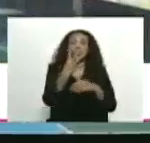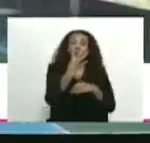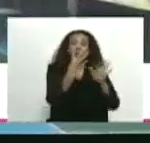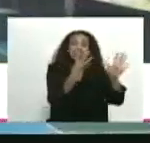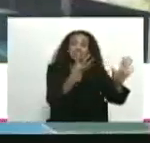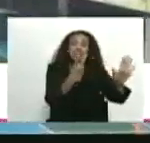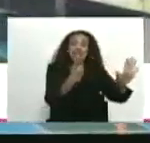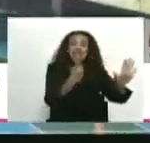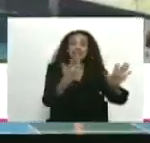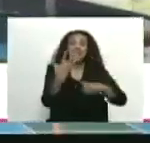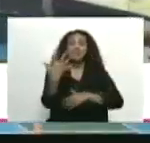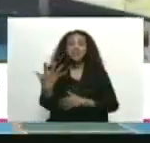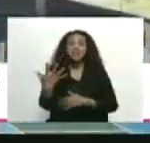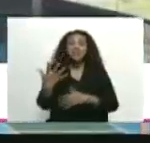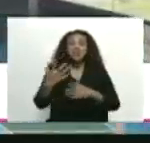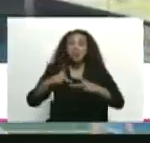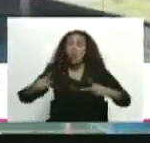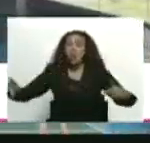165 plazas para tener